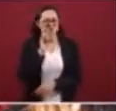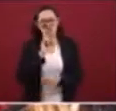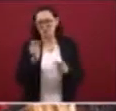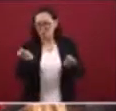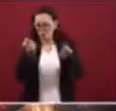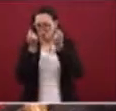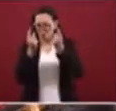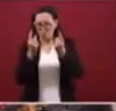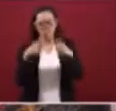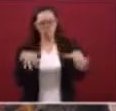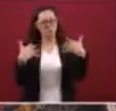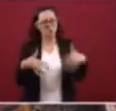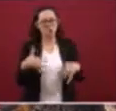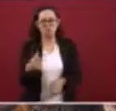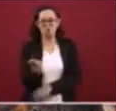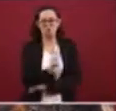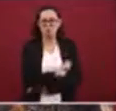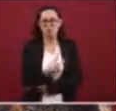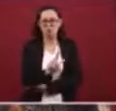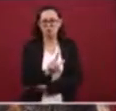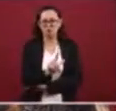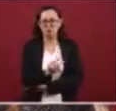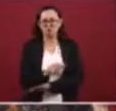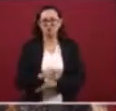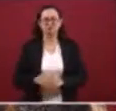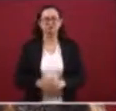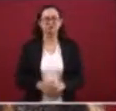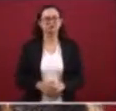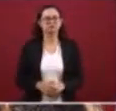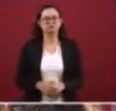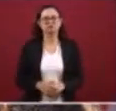extraordinaria como profesional,